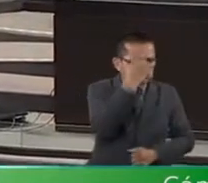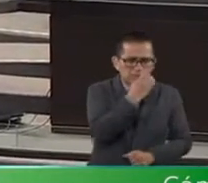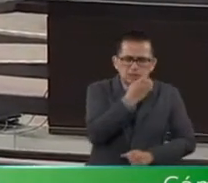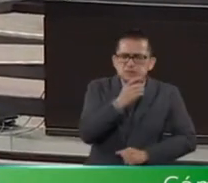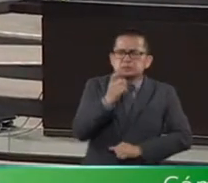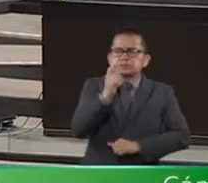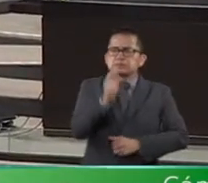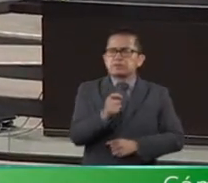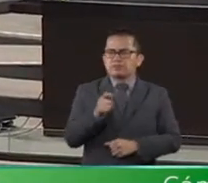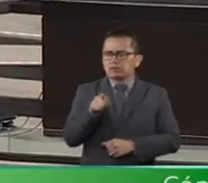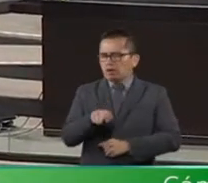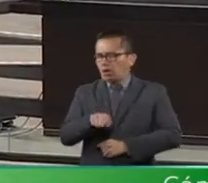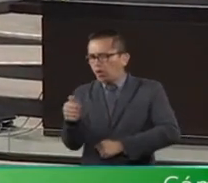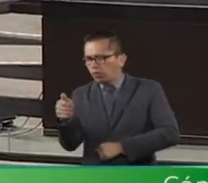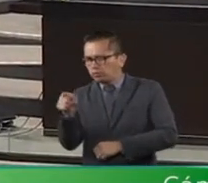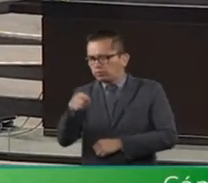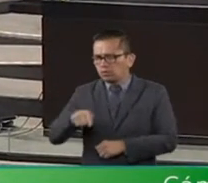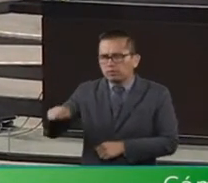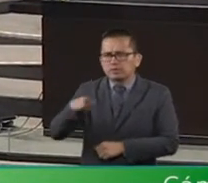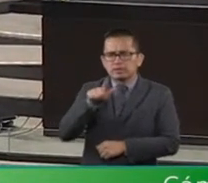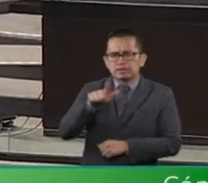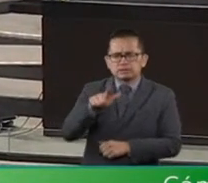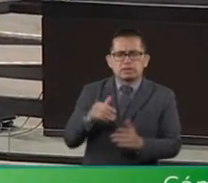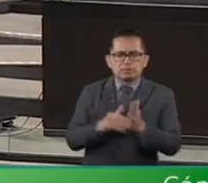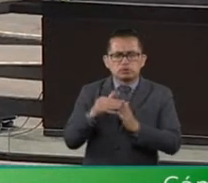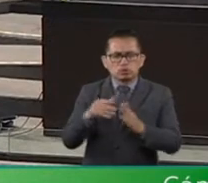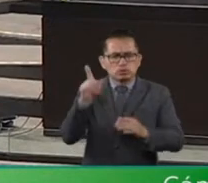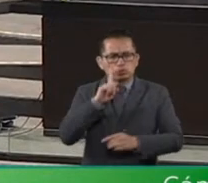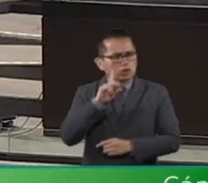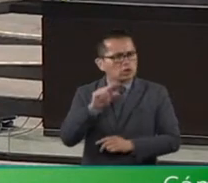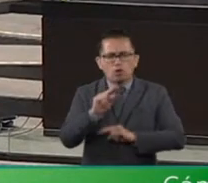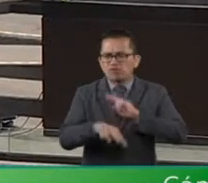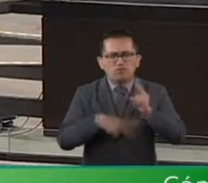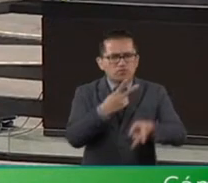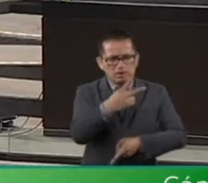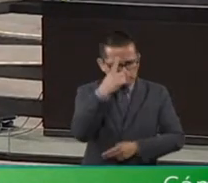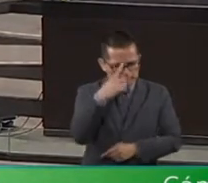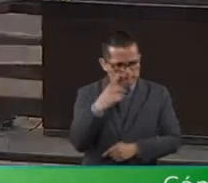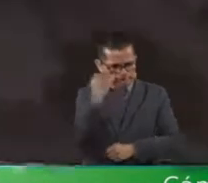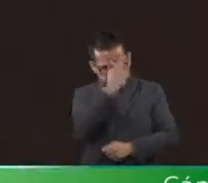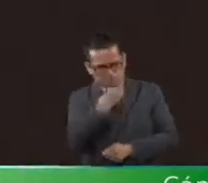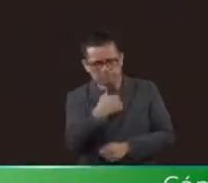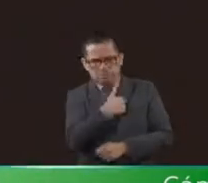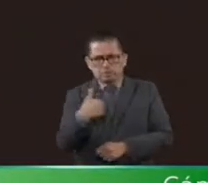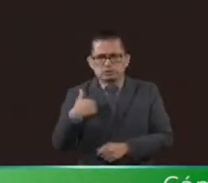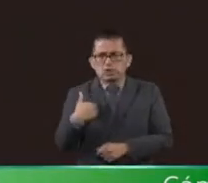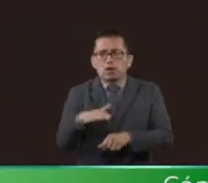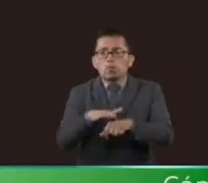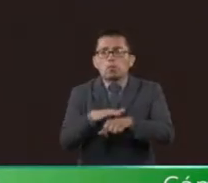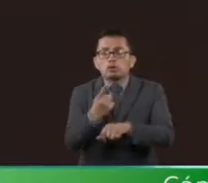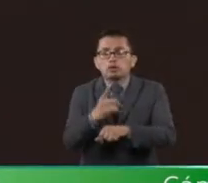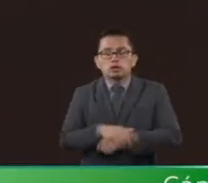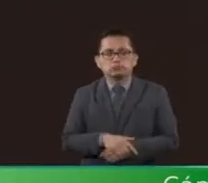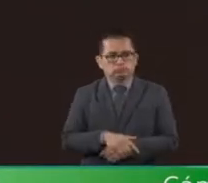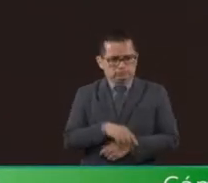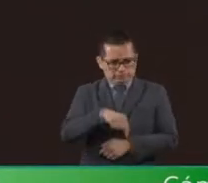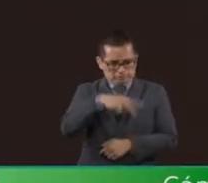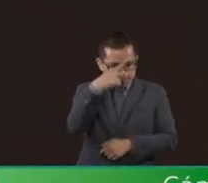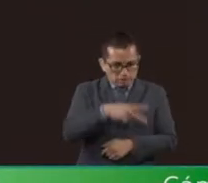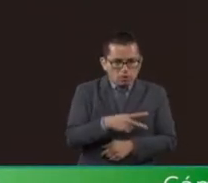una mastografía no se la hicieron. Y no se la hicieron porque en este país faltan presupuestos públicos